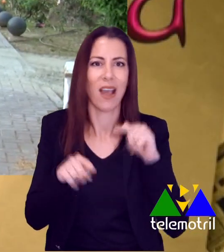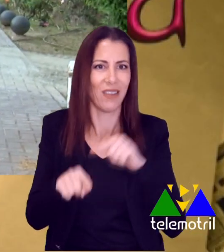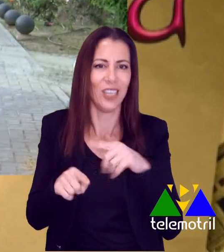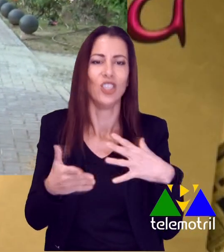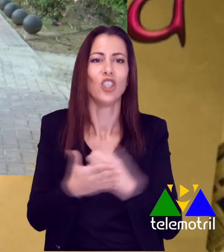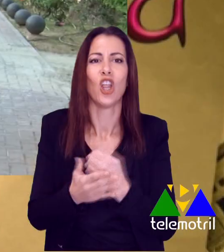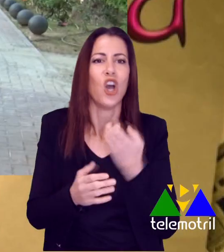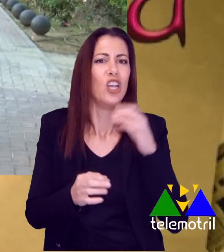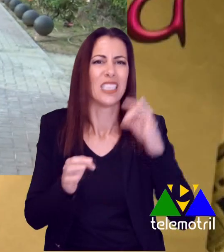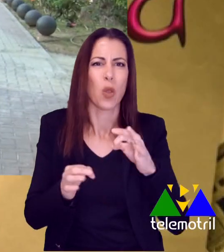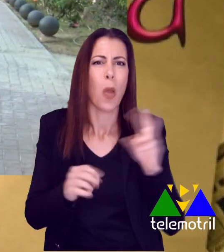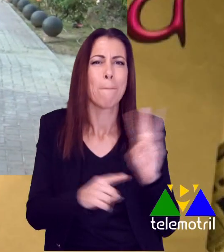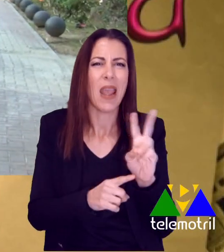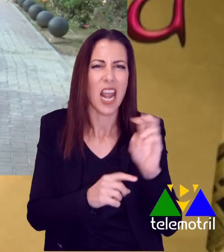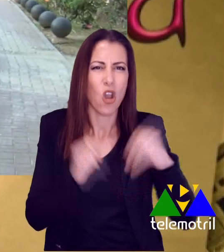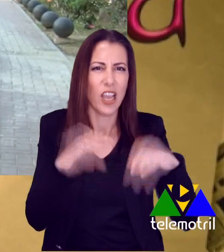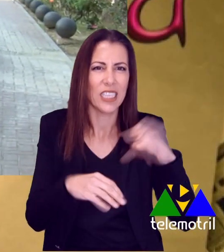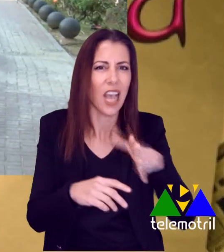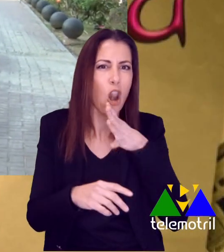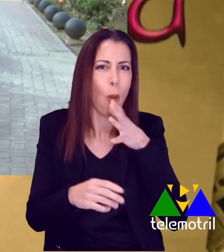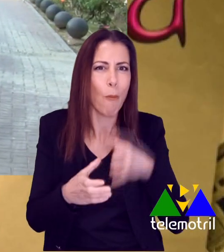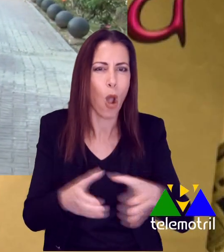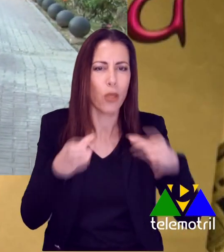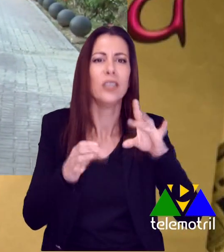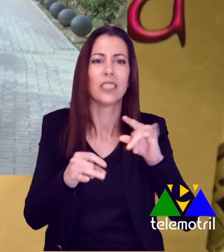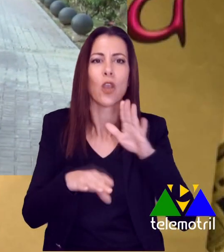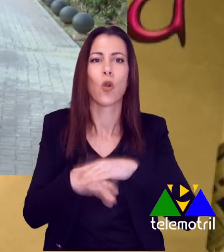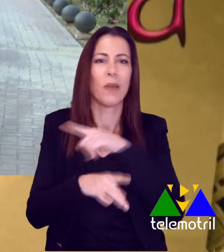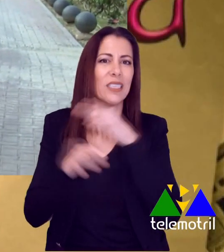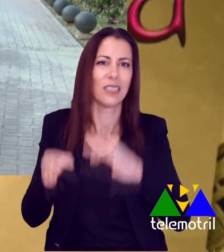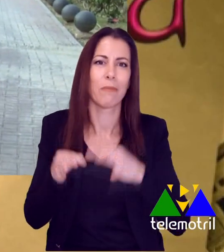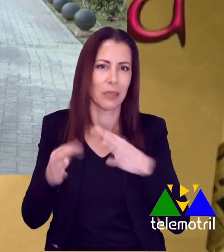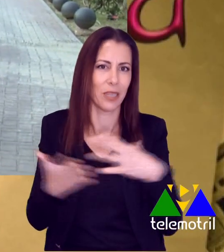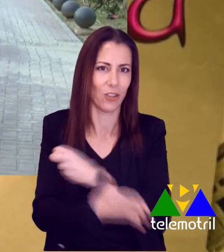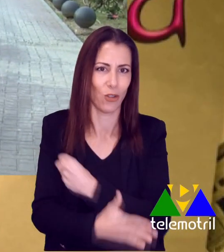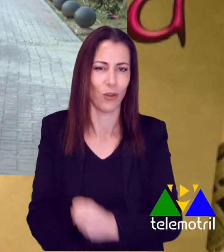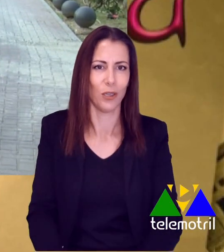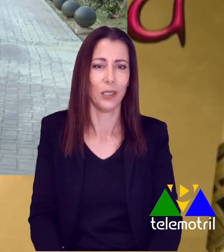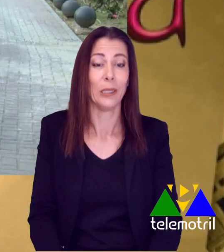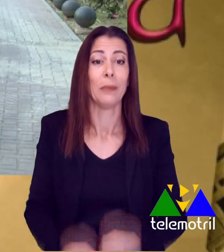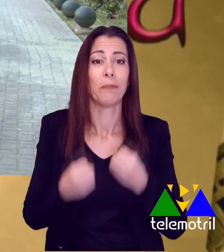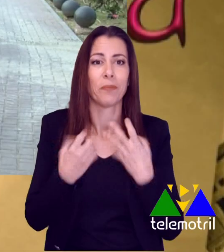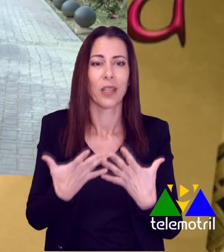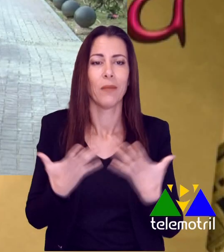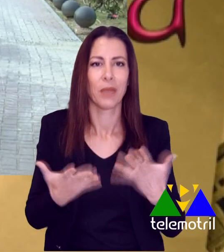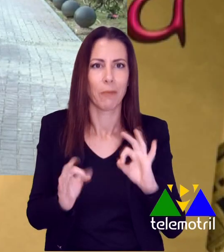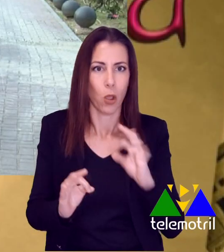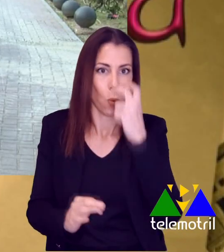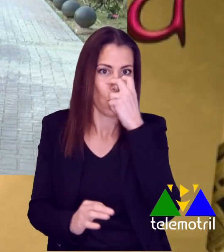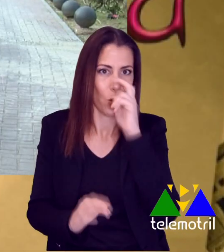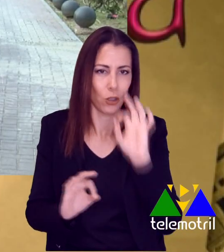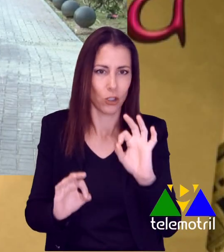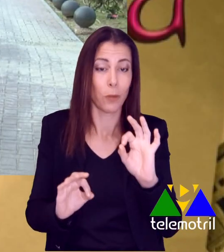los que envenenaban los pozos y eran los que lo hacían eran todo. los vencidos, y los vencidos tienen la culpa de todo siempre. Claro. Bueno, pues es muy curioso, la